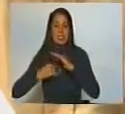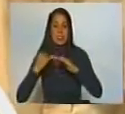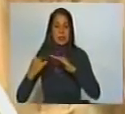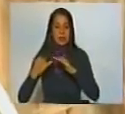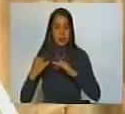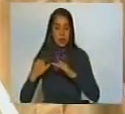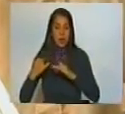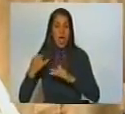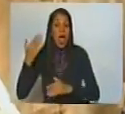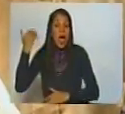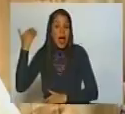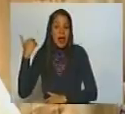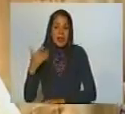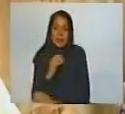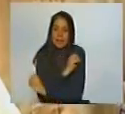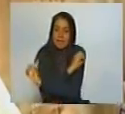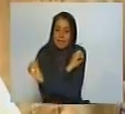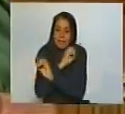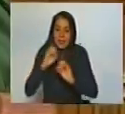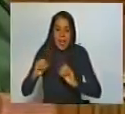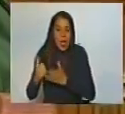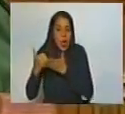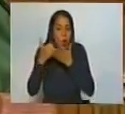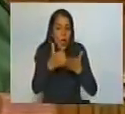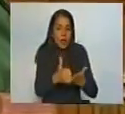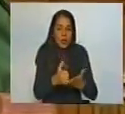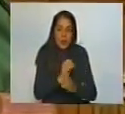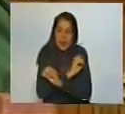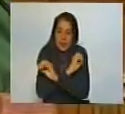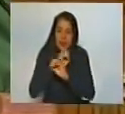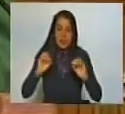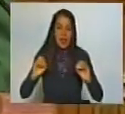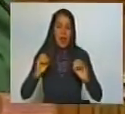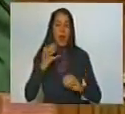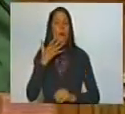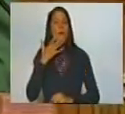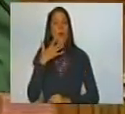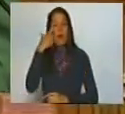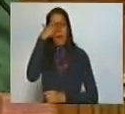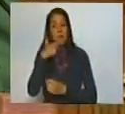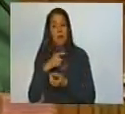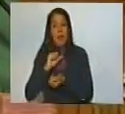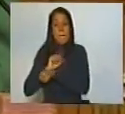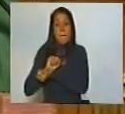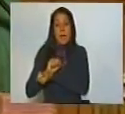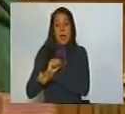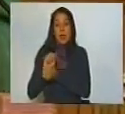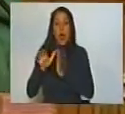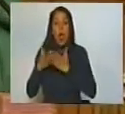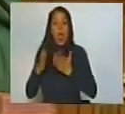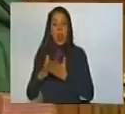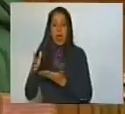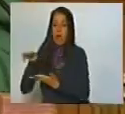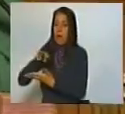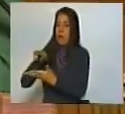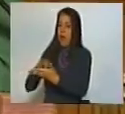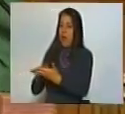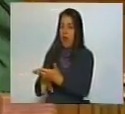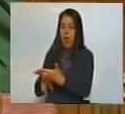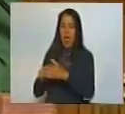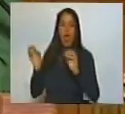eso existía. Y usted no podía pensar que le iban a mandar un libro y que lo iban a dejar